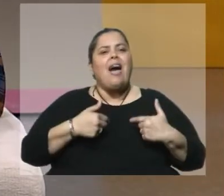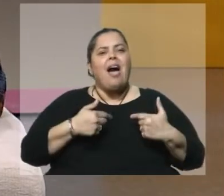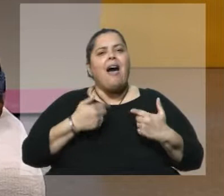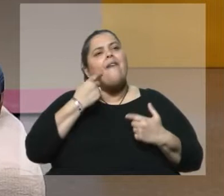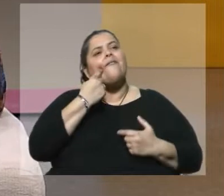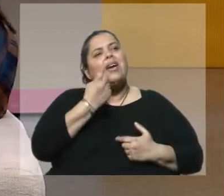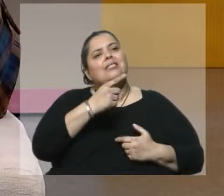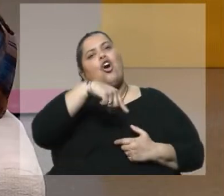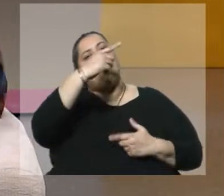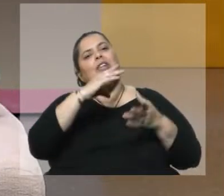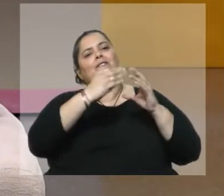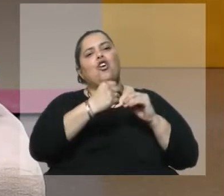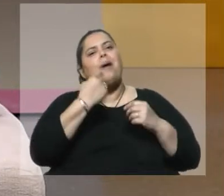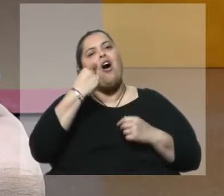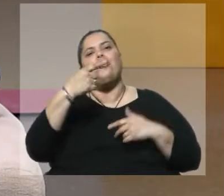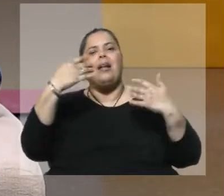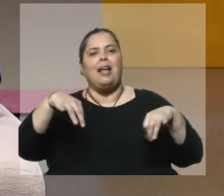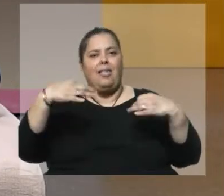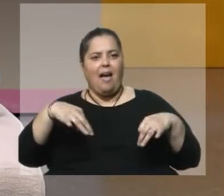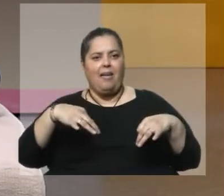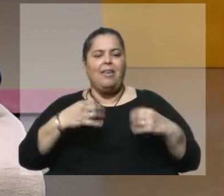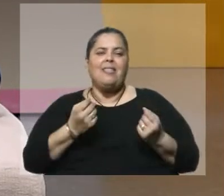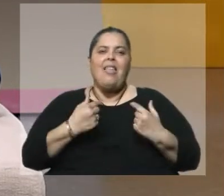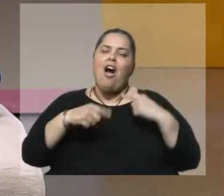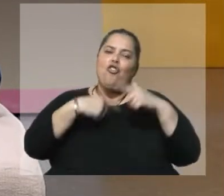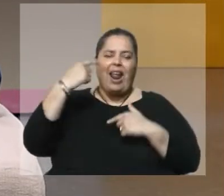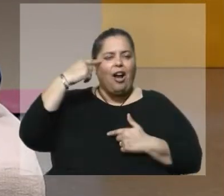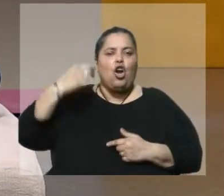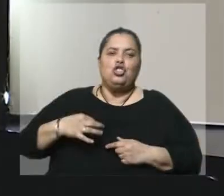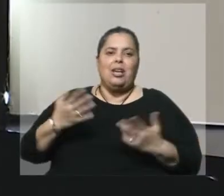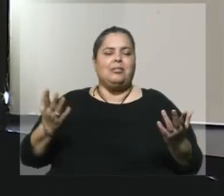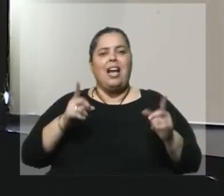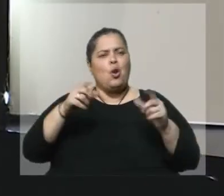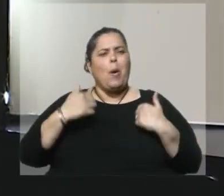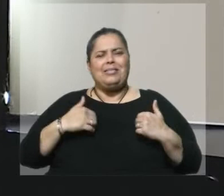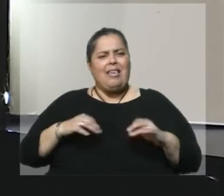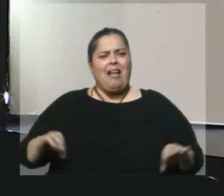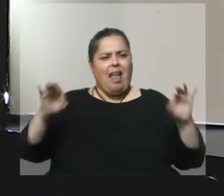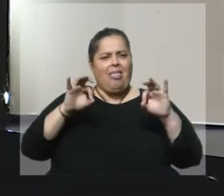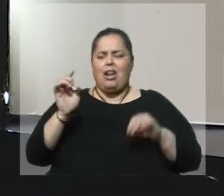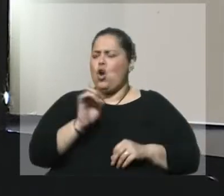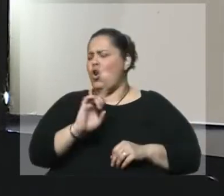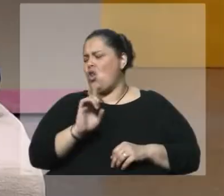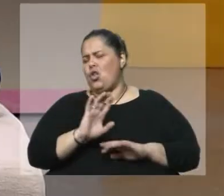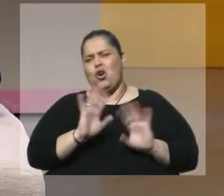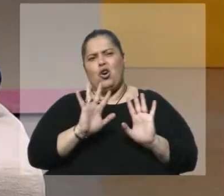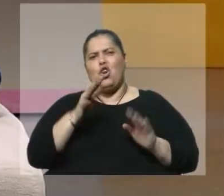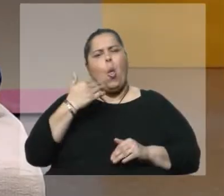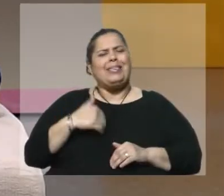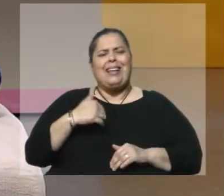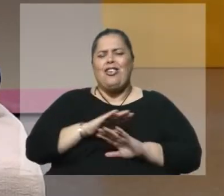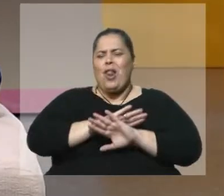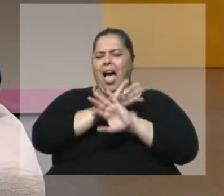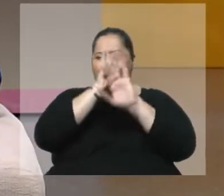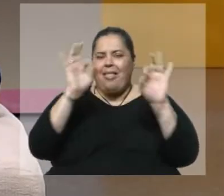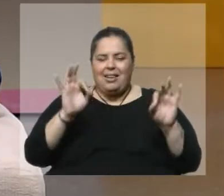otras realidades y generar otra conciencia. ¿No extrañas nada? ¿No extrañas la familia? No extraño nada. Cuando me voy,